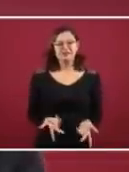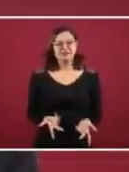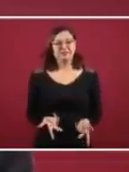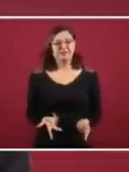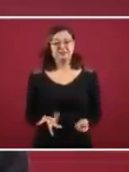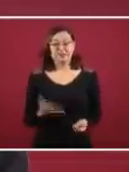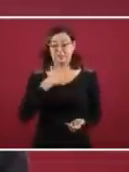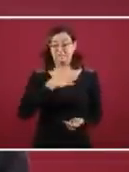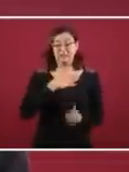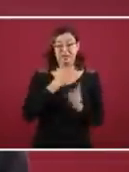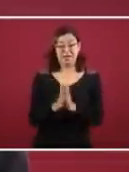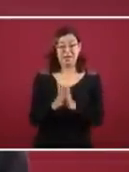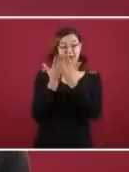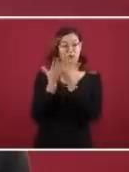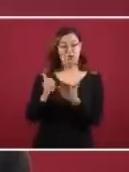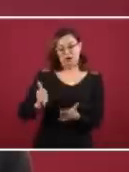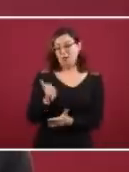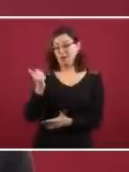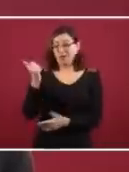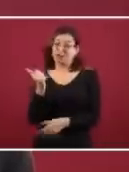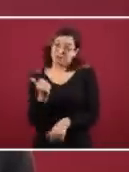libro, aprovechando,